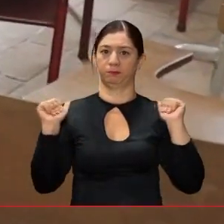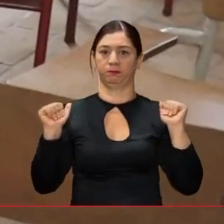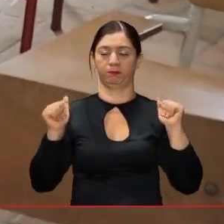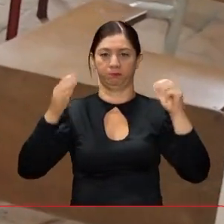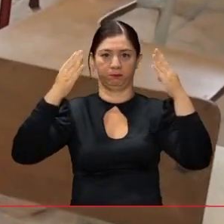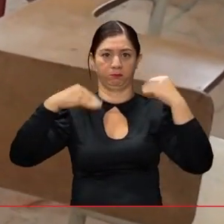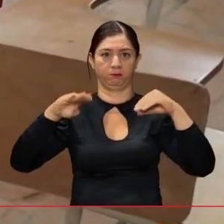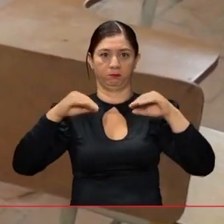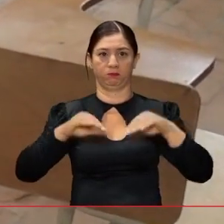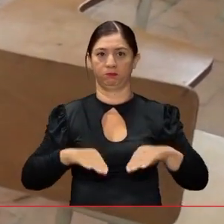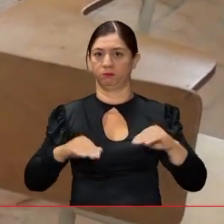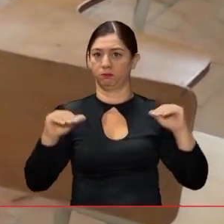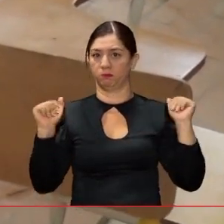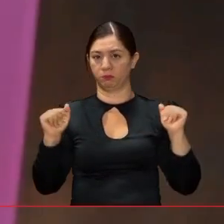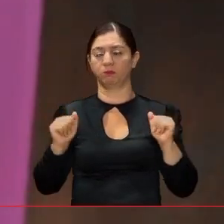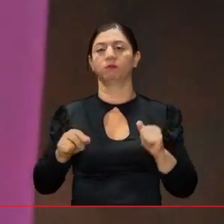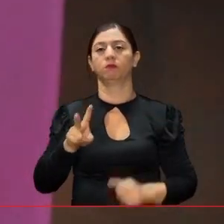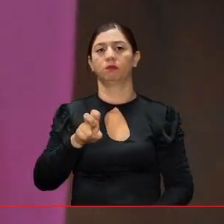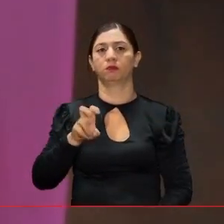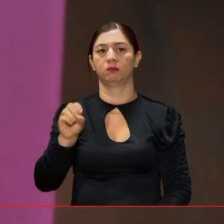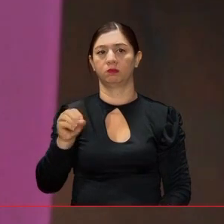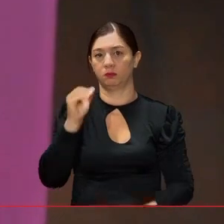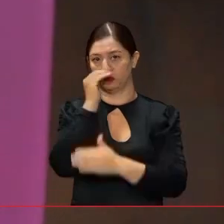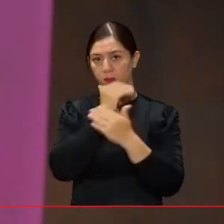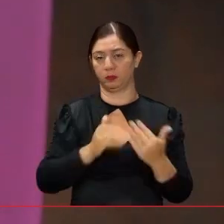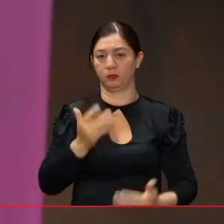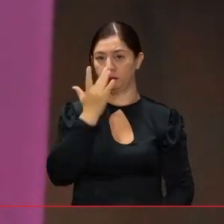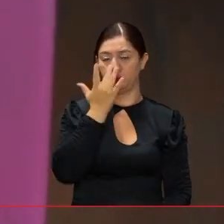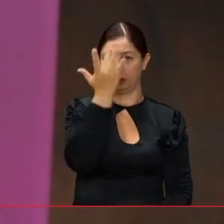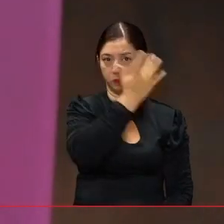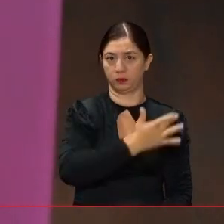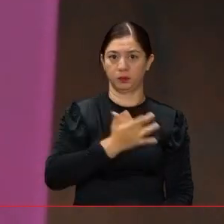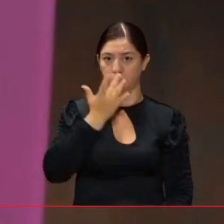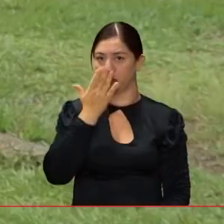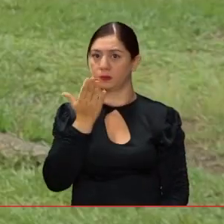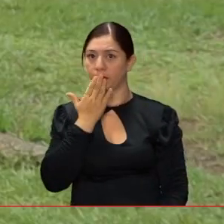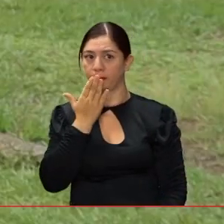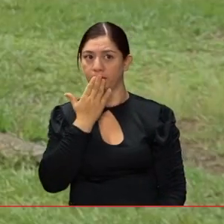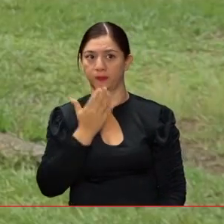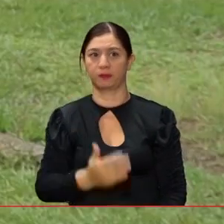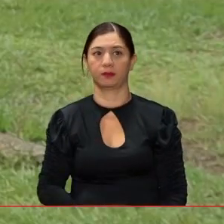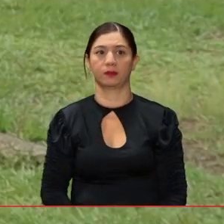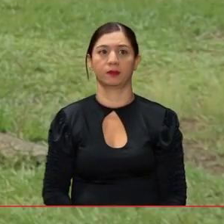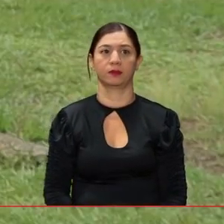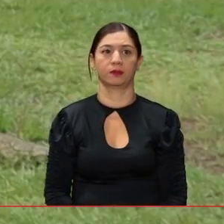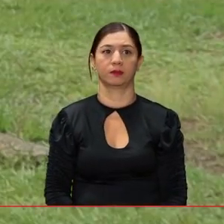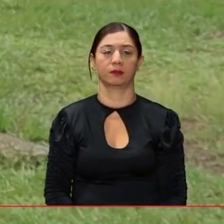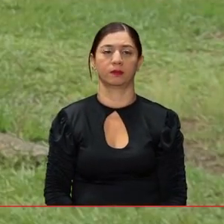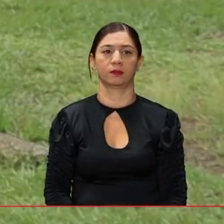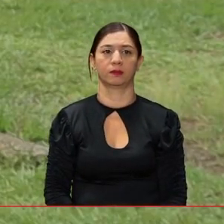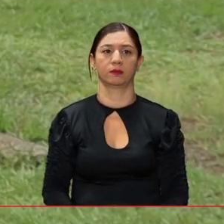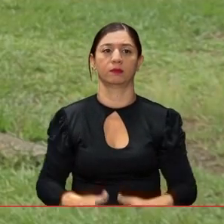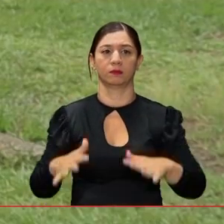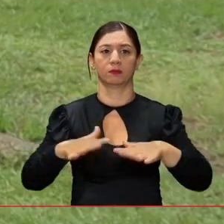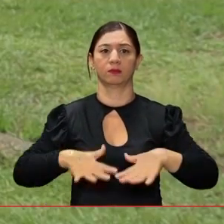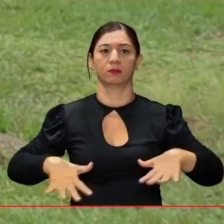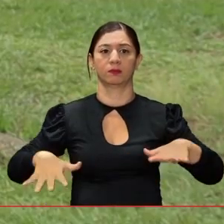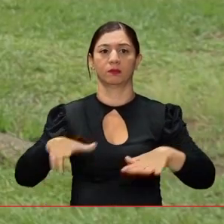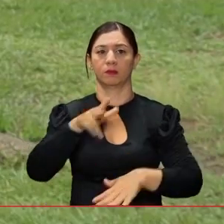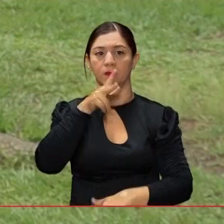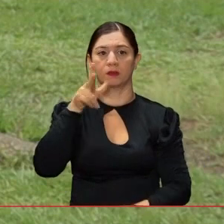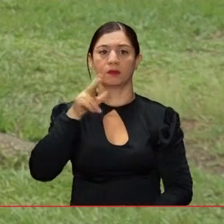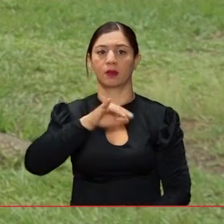las clases para 70 niños afro e indígenas de escasos recursos. La reserva natural de la hacienda